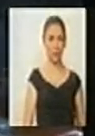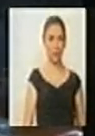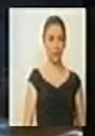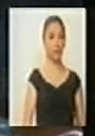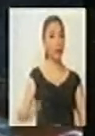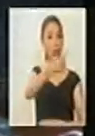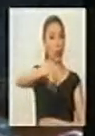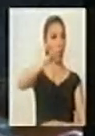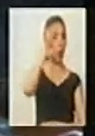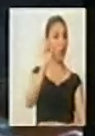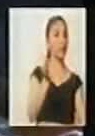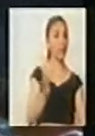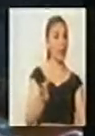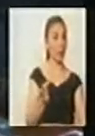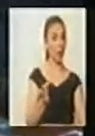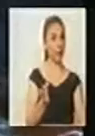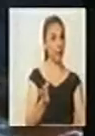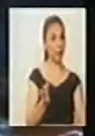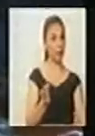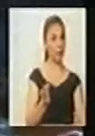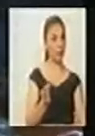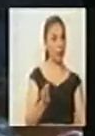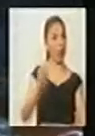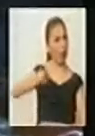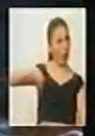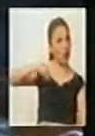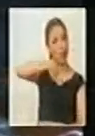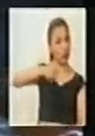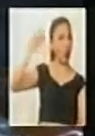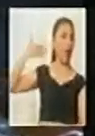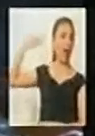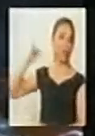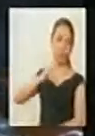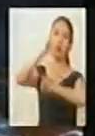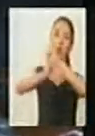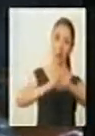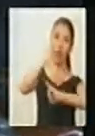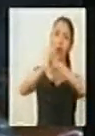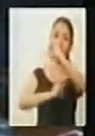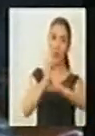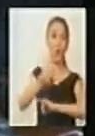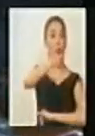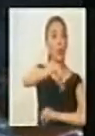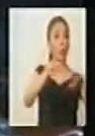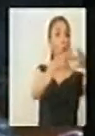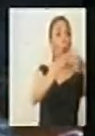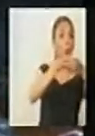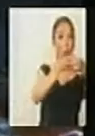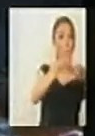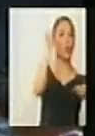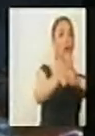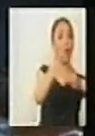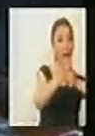saben que nosotros lo hemos dicho innumerable cantidad de veces, de que formamos parte de un mismo espacio, tenemos los mismos